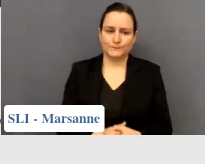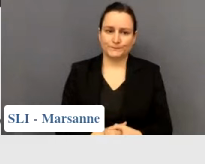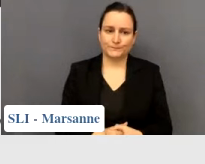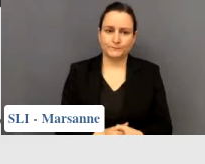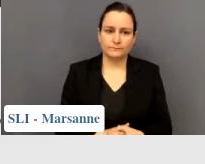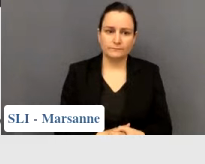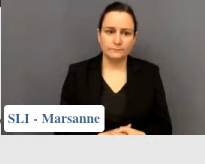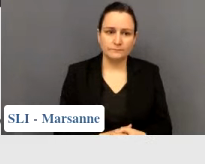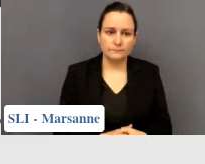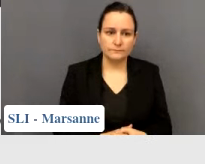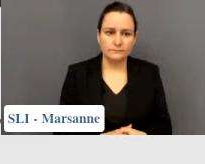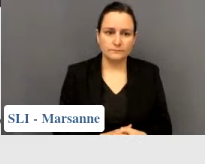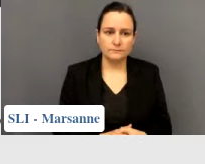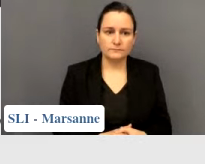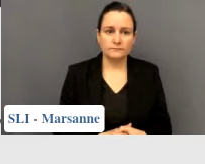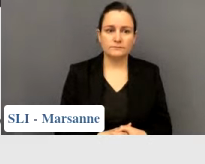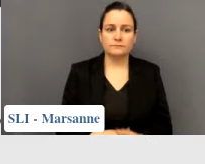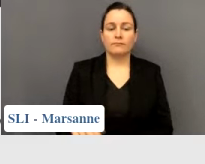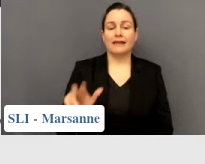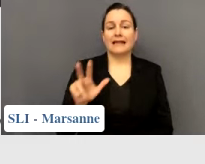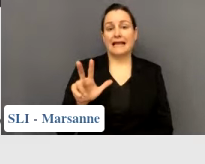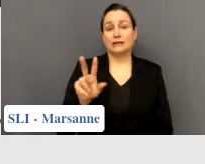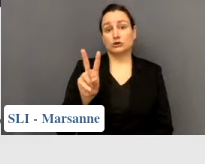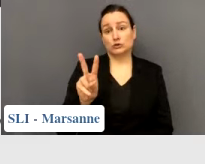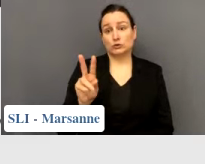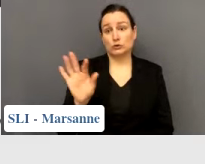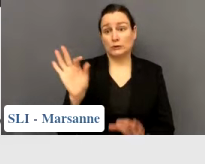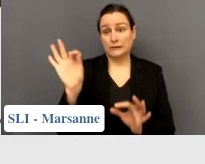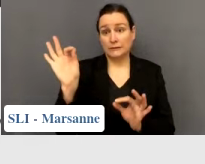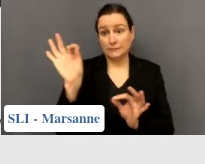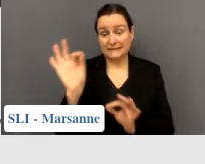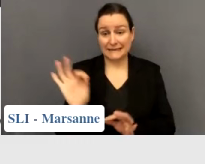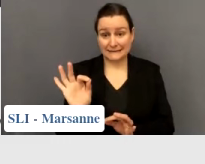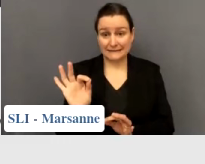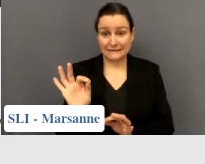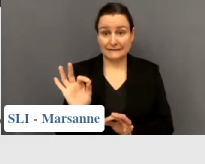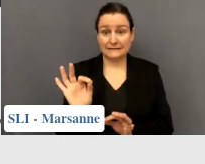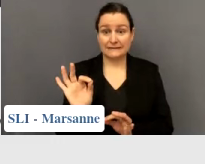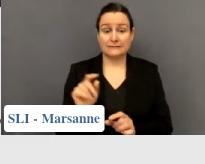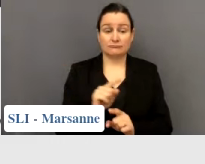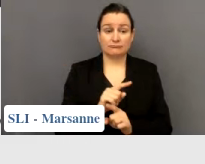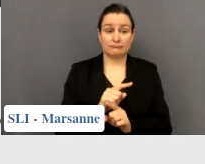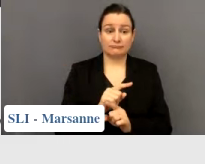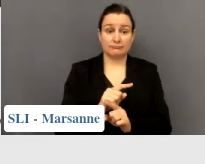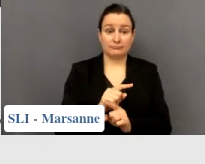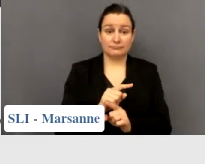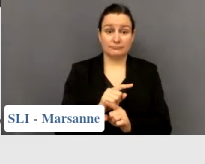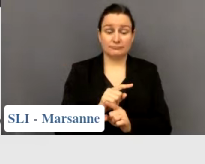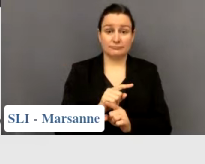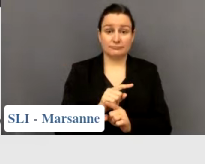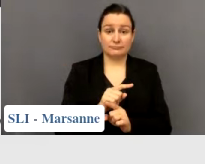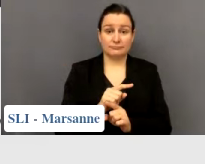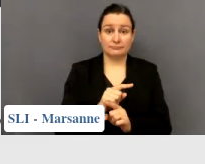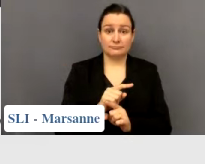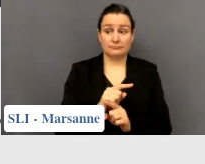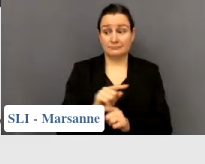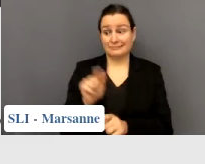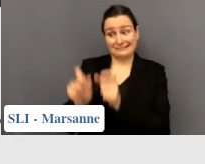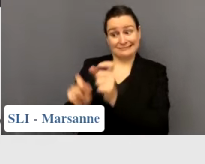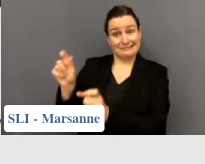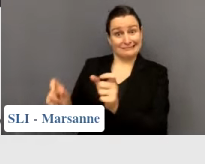un hijo o hija, el 36% tiene a cargo el cuidado de niños, niñas, niñes, entre 6 y 14